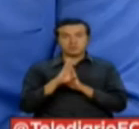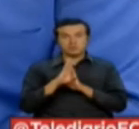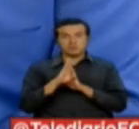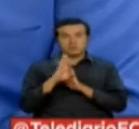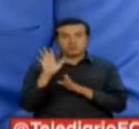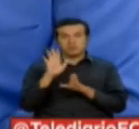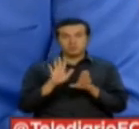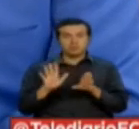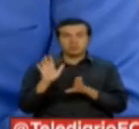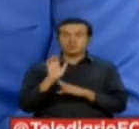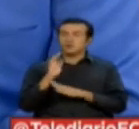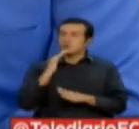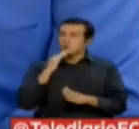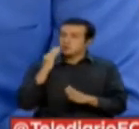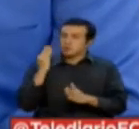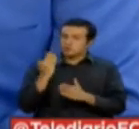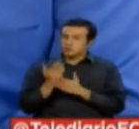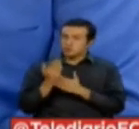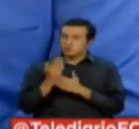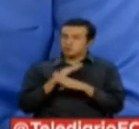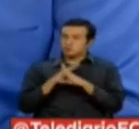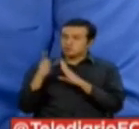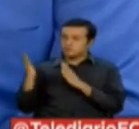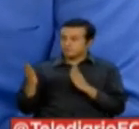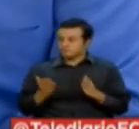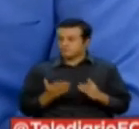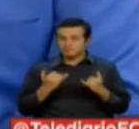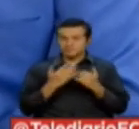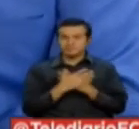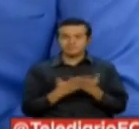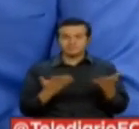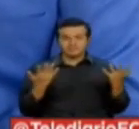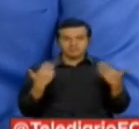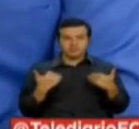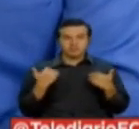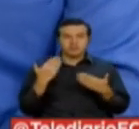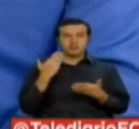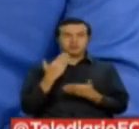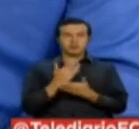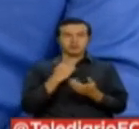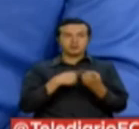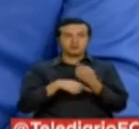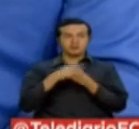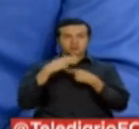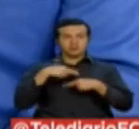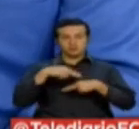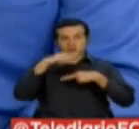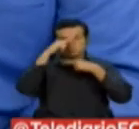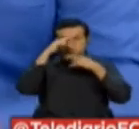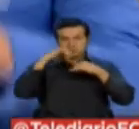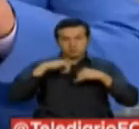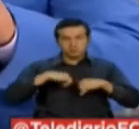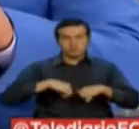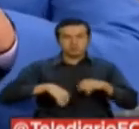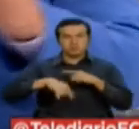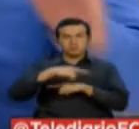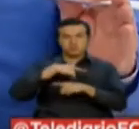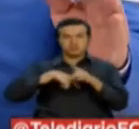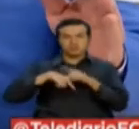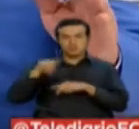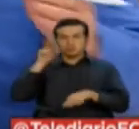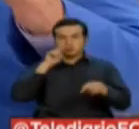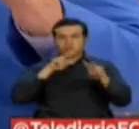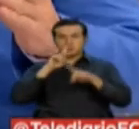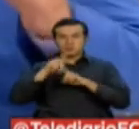este país. Muchísimas gracias por aceptar la invitación a Primera Impresión. Vamos a hacer un brevísimo corte y regresamos con un